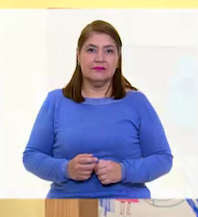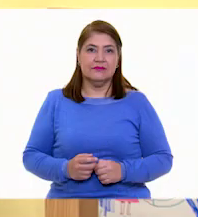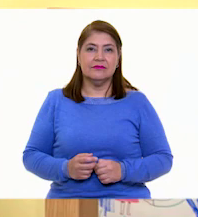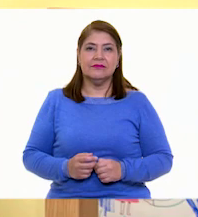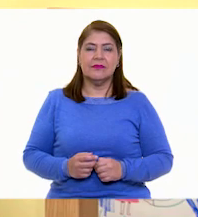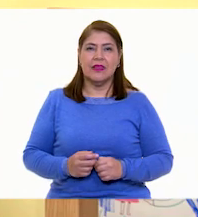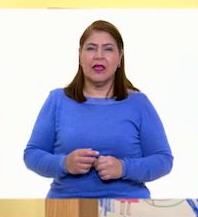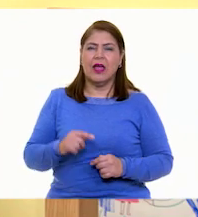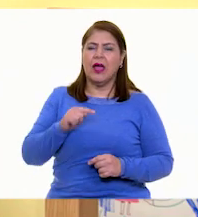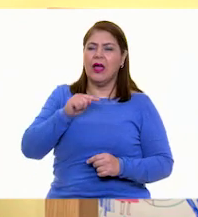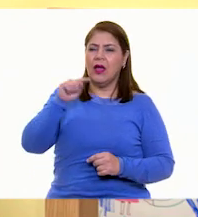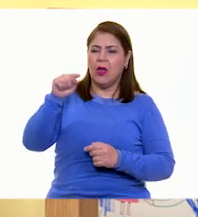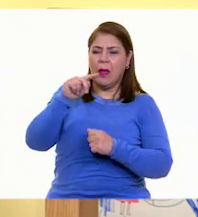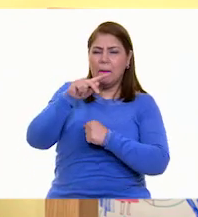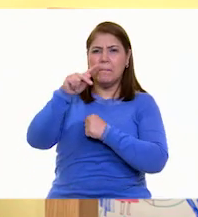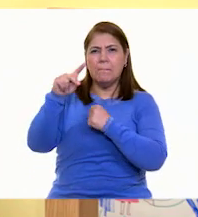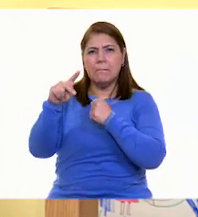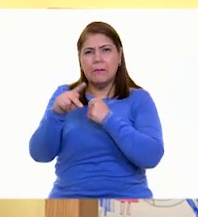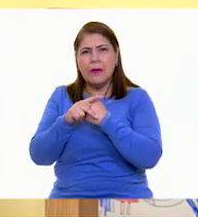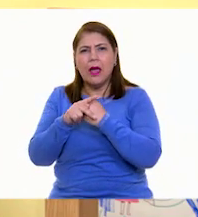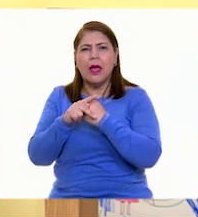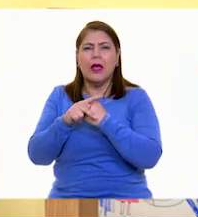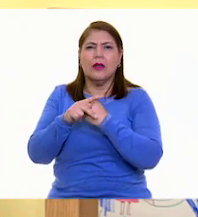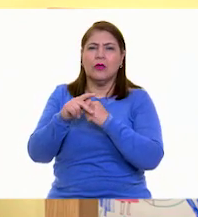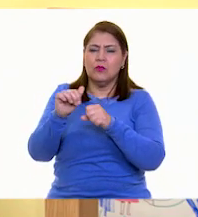en el país de los carritos de juguete,